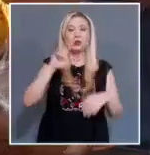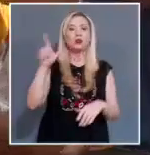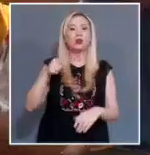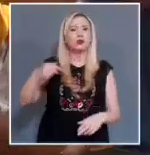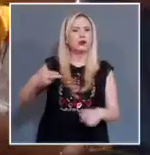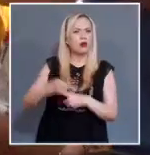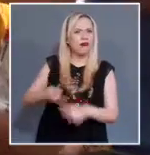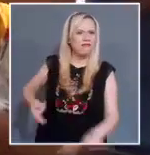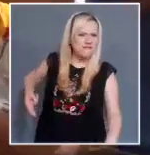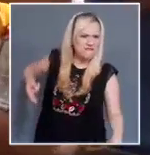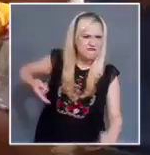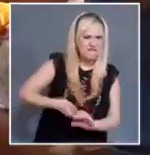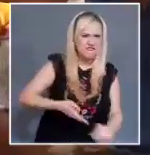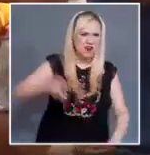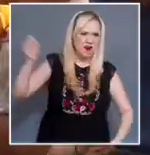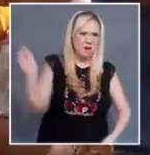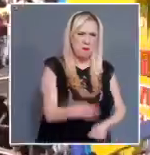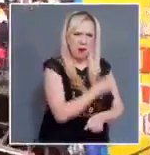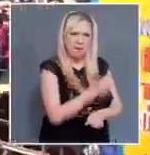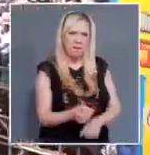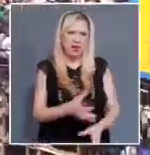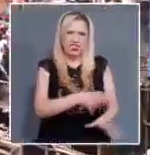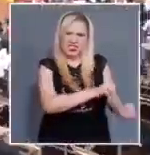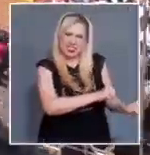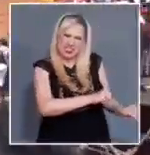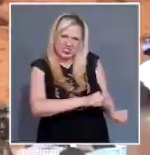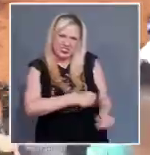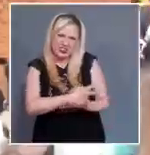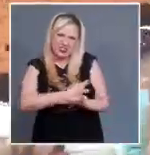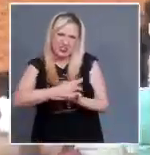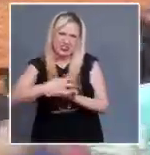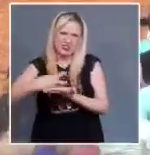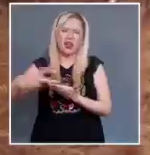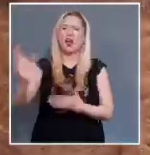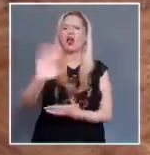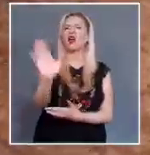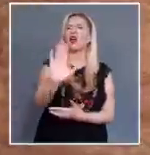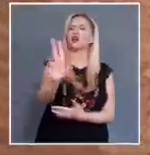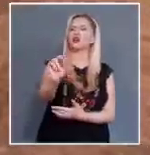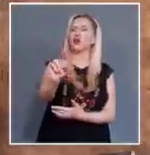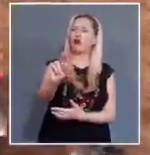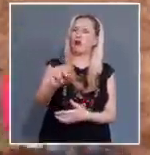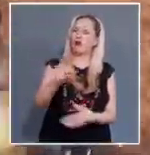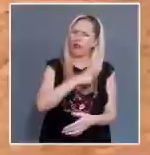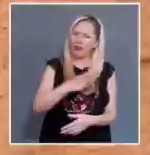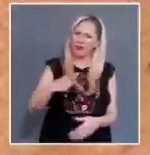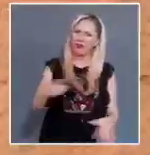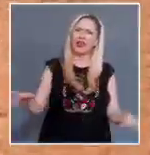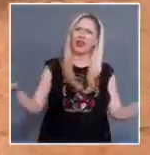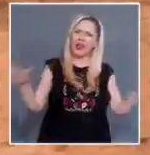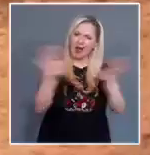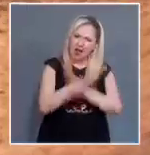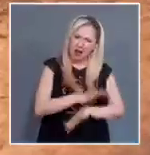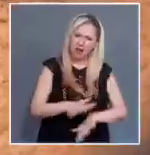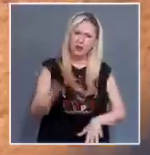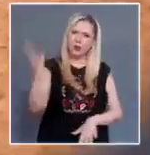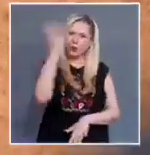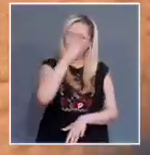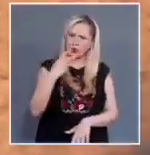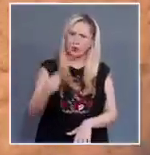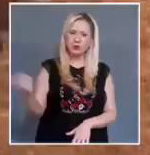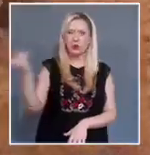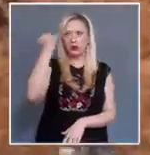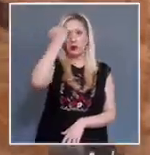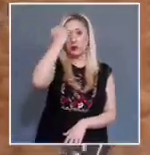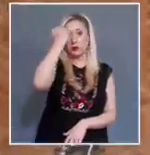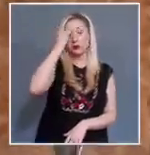arrastrado, etc. Situación que pretende ser mitigada por la normatividad estatal validada por el Alto Tribunal de India. Para el canal del